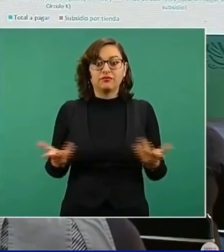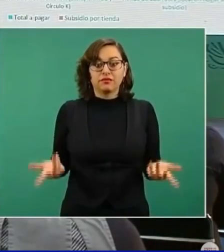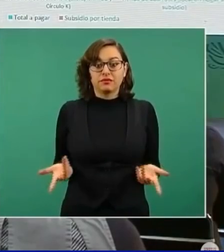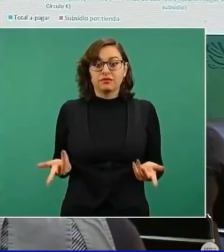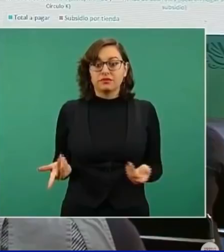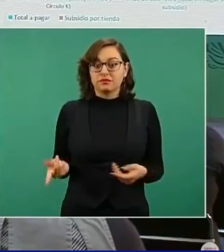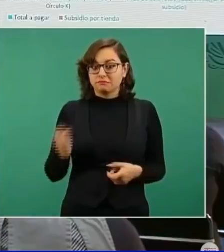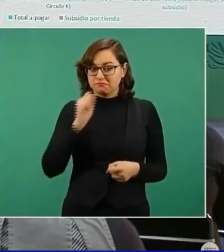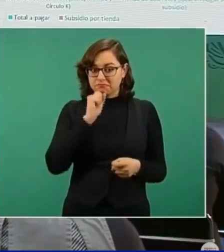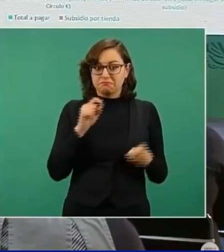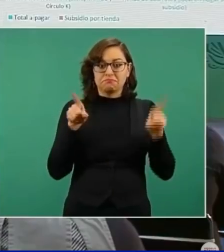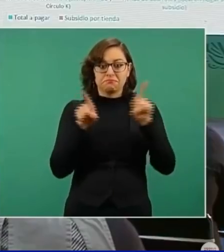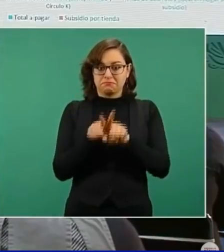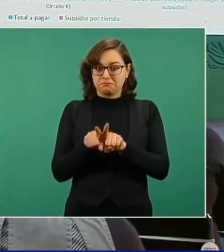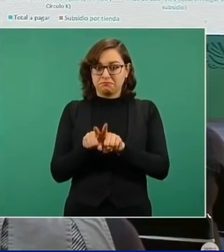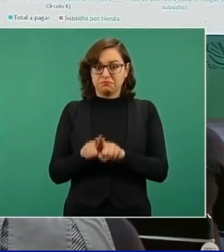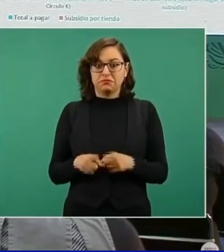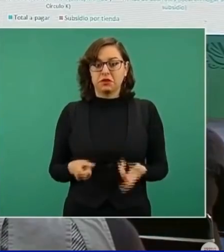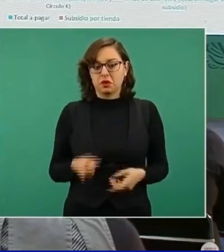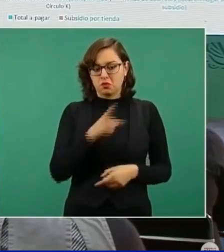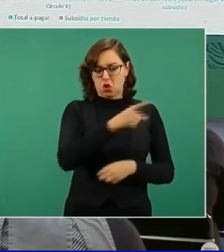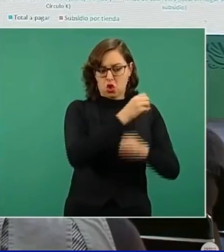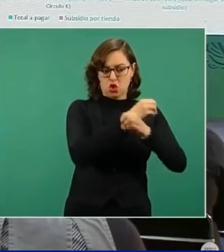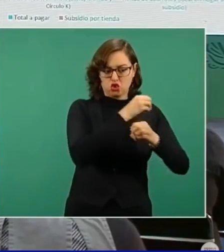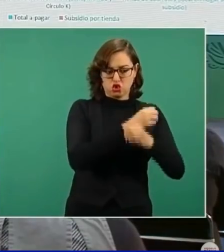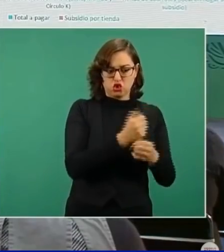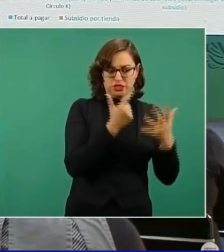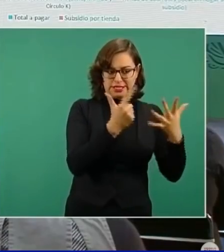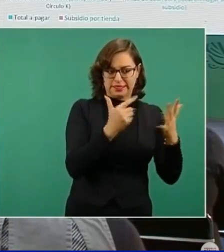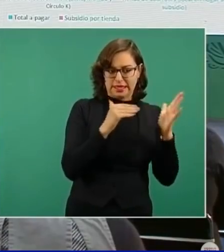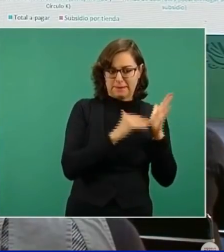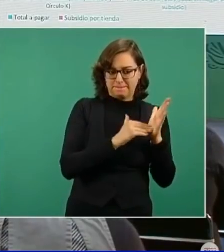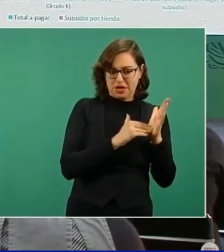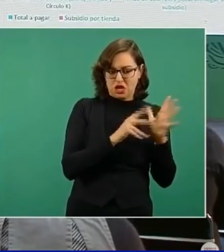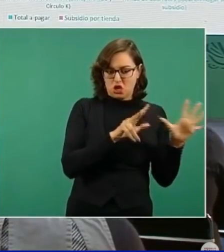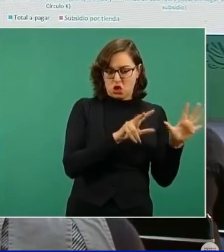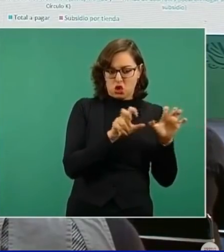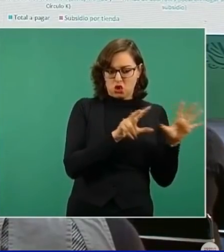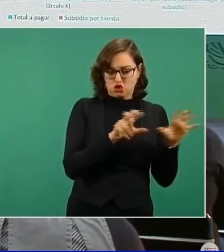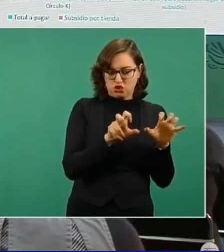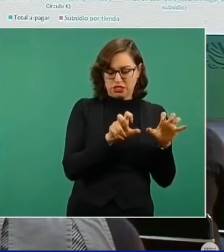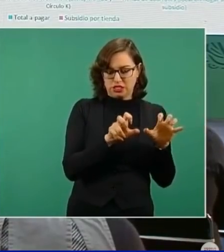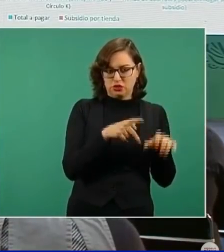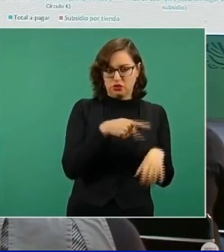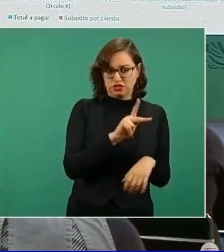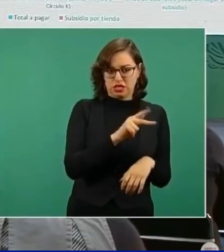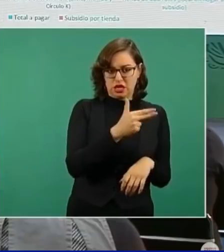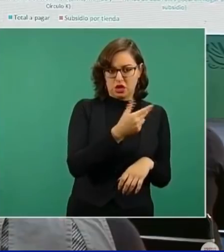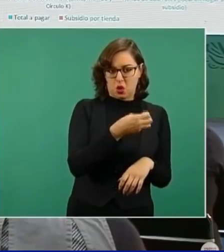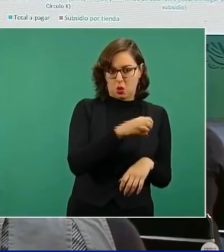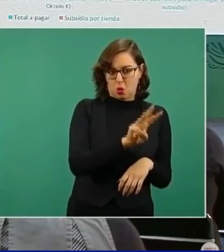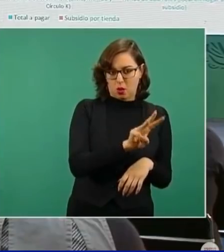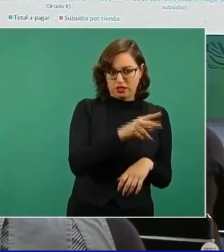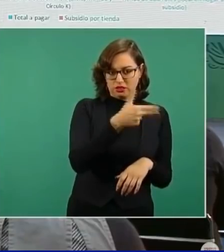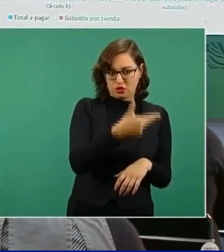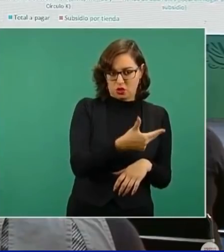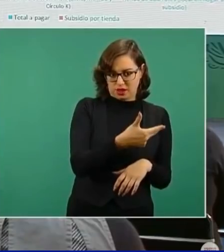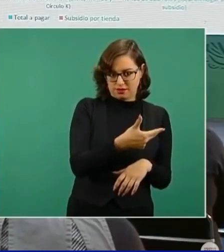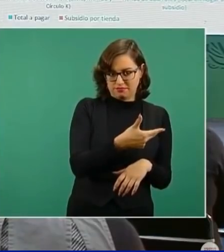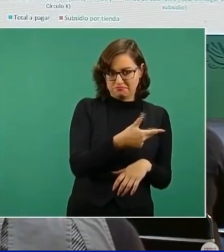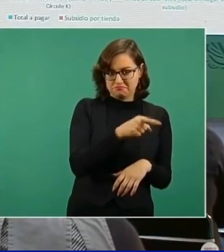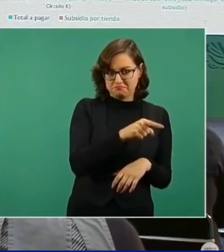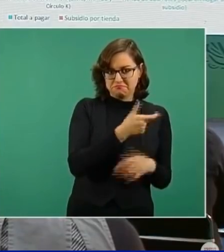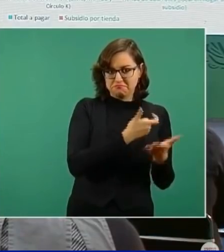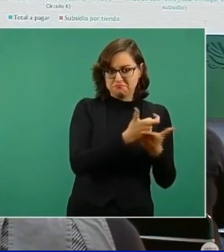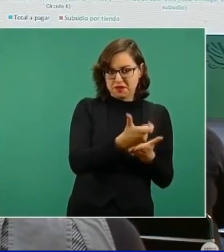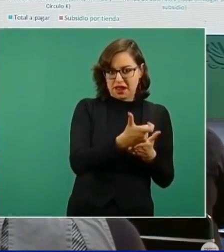son 7,800 kilowatt horas, por el mismo consumo del Oxxo? Pues 40,000 pesos. Pues así como voy a competir.